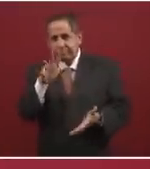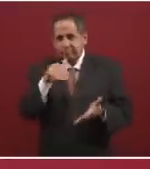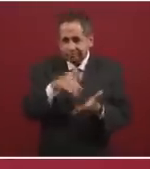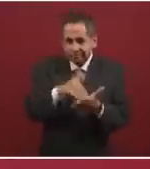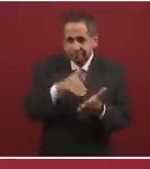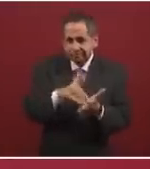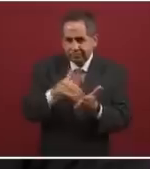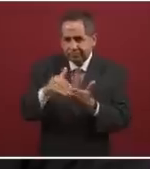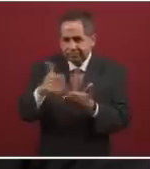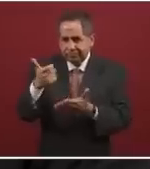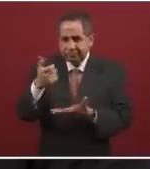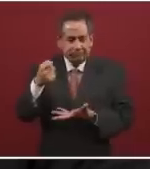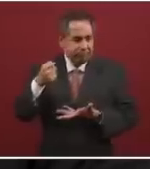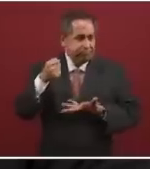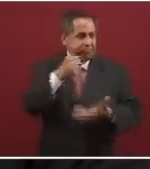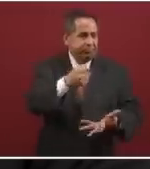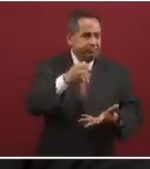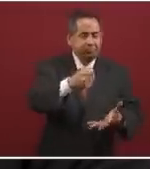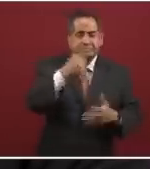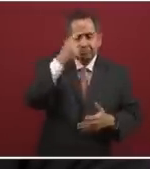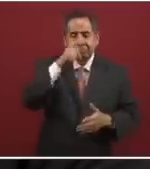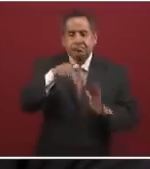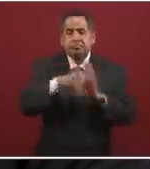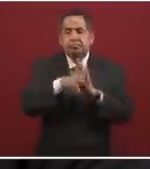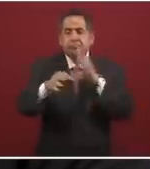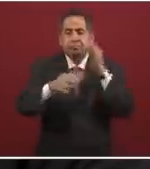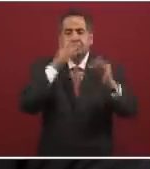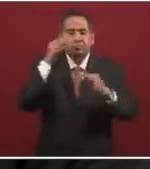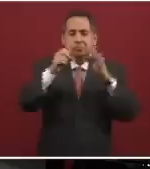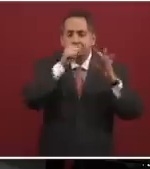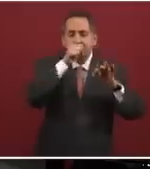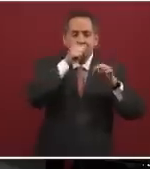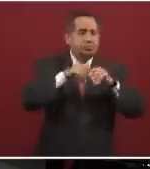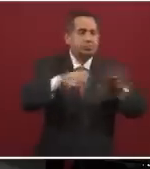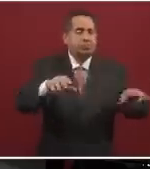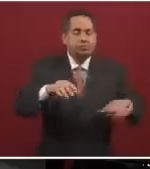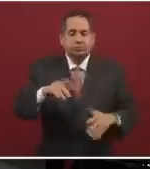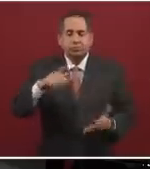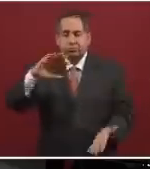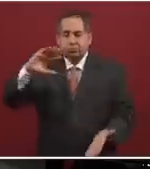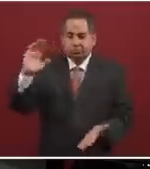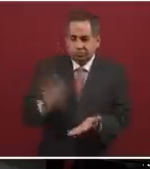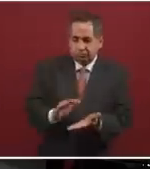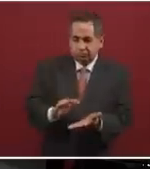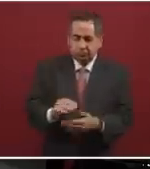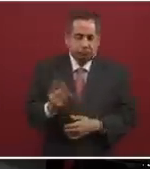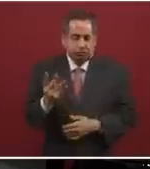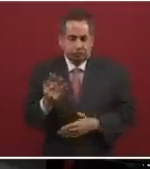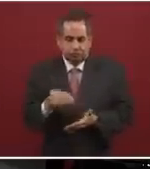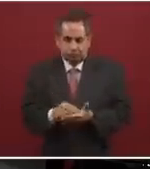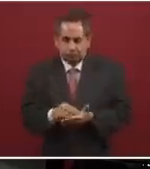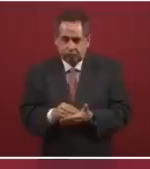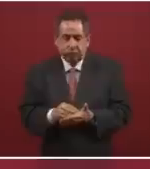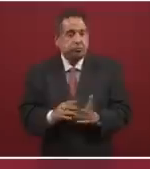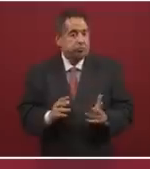10,000 millones de pesos a los medios de comunicación y se redujo a 4,000.